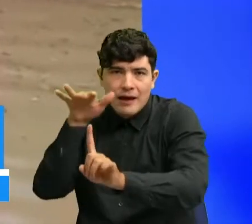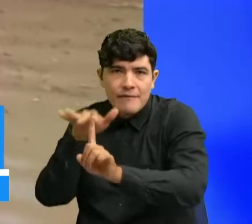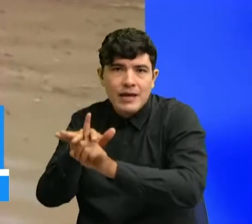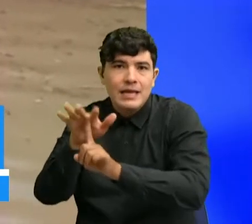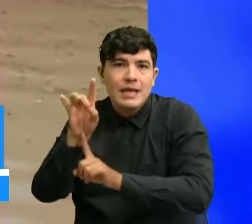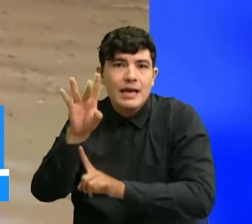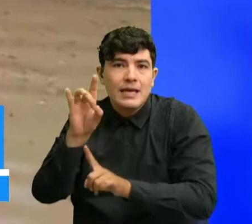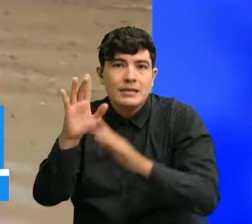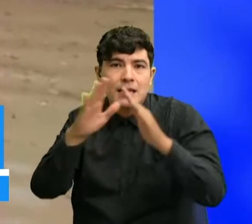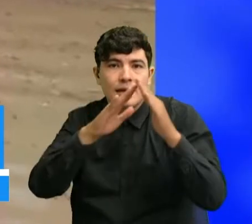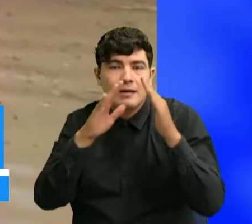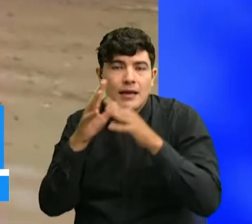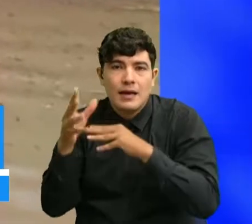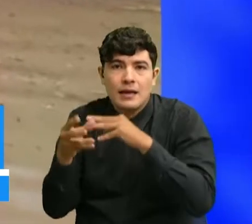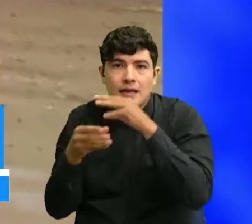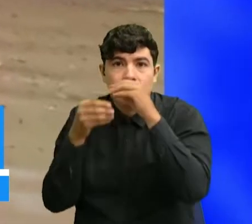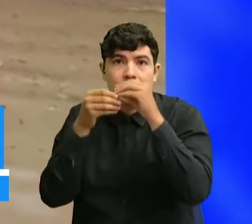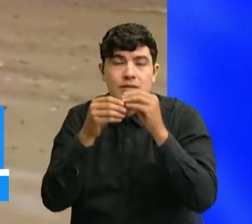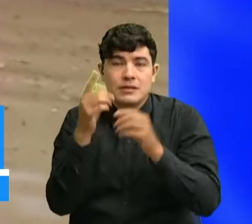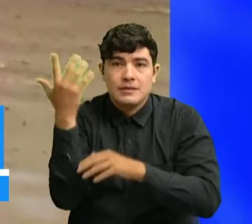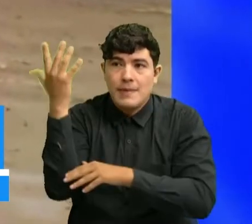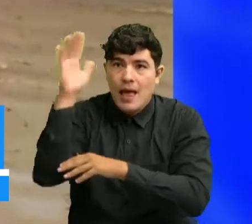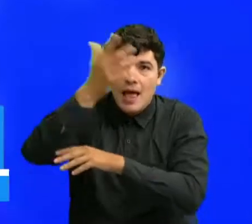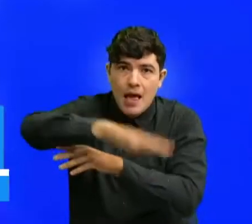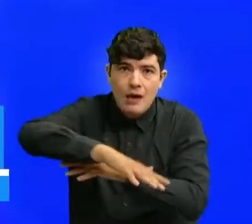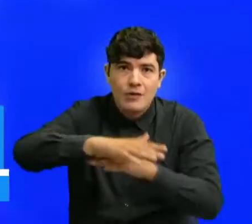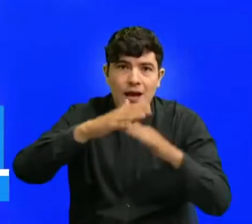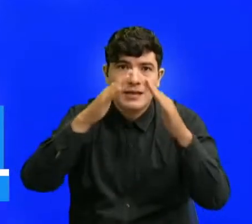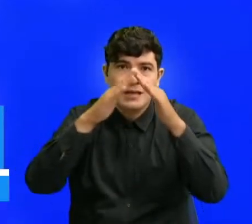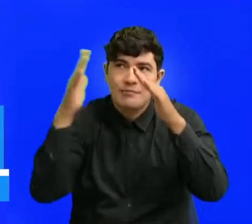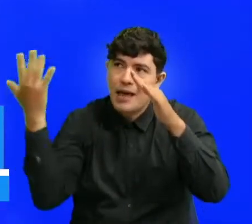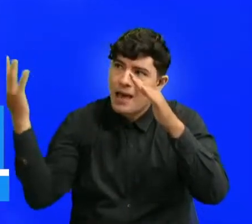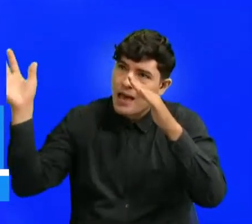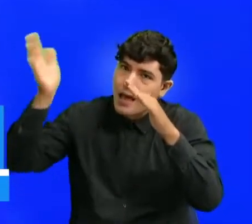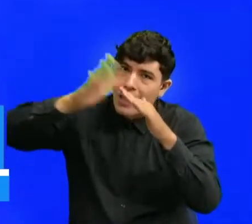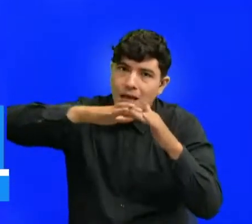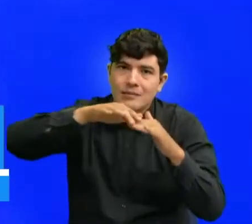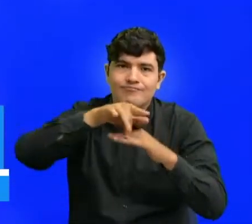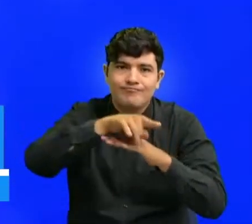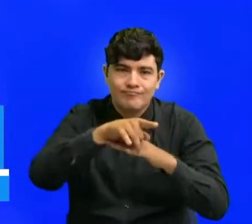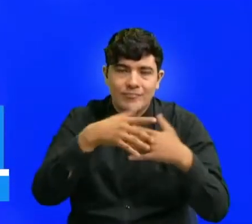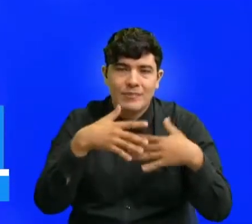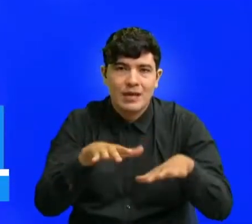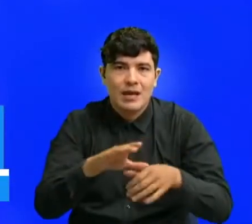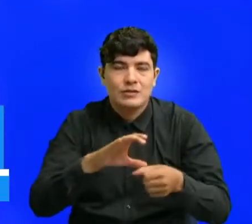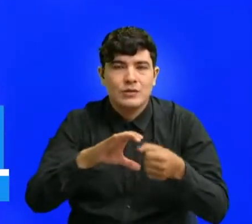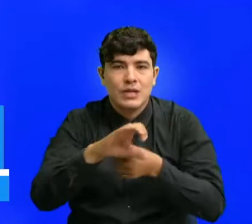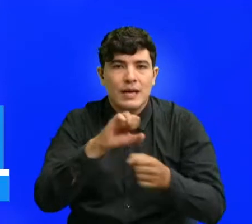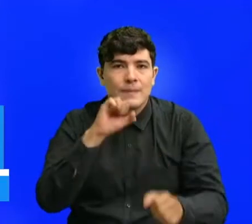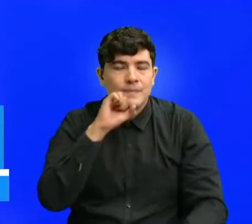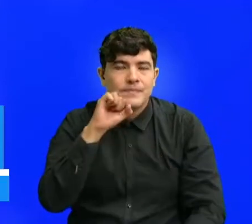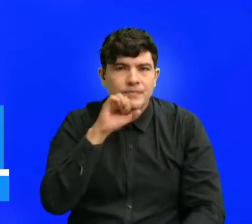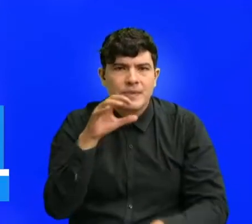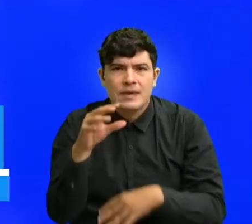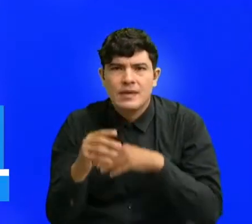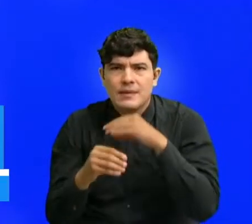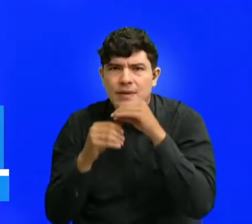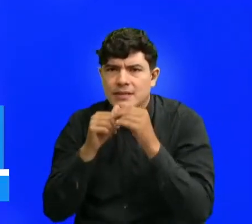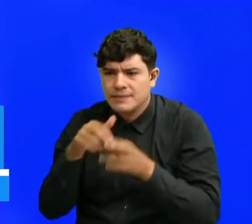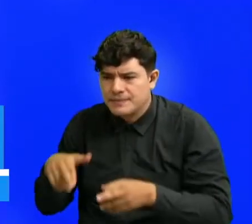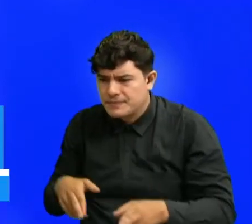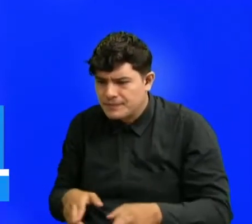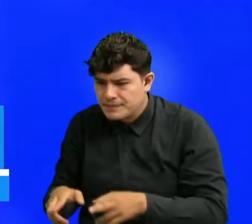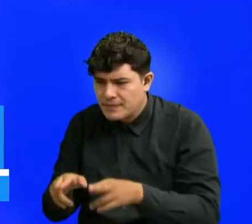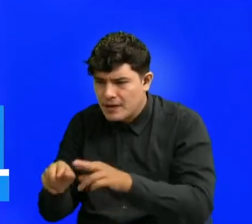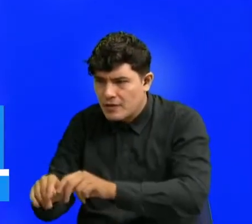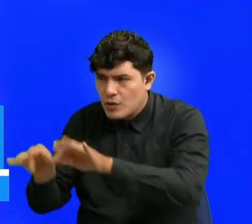A este caso se suma la caída de un árbol en una vivienda en el sector oriental de la capital petrolera. Asimismo, el desbordamiento de una quebrada